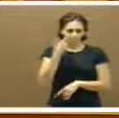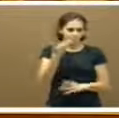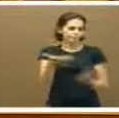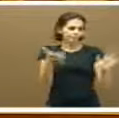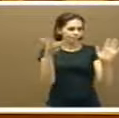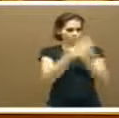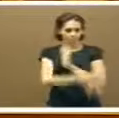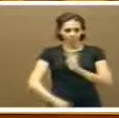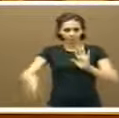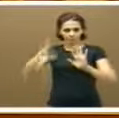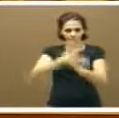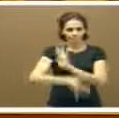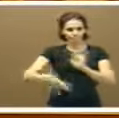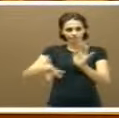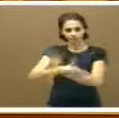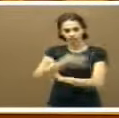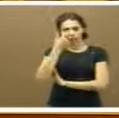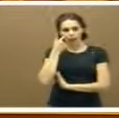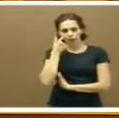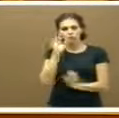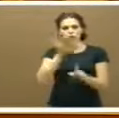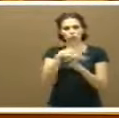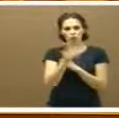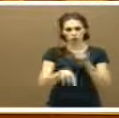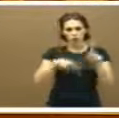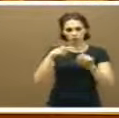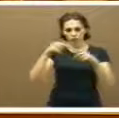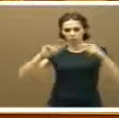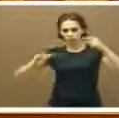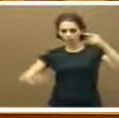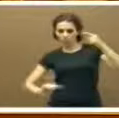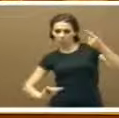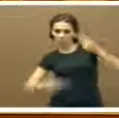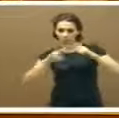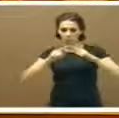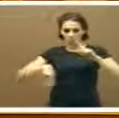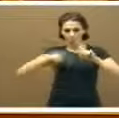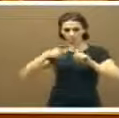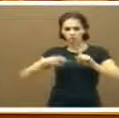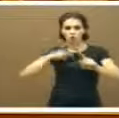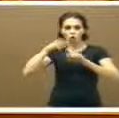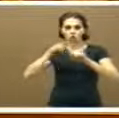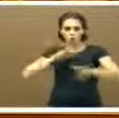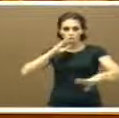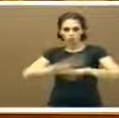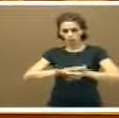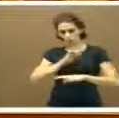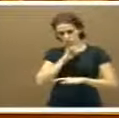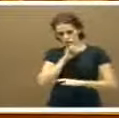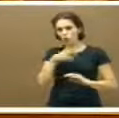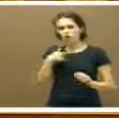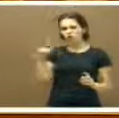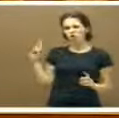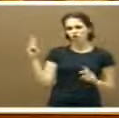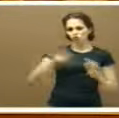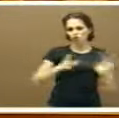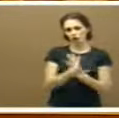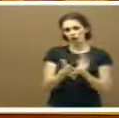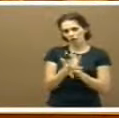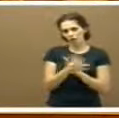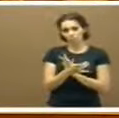las medidas para reducir el déficit y conseguir el objetivo de déficit. El Gobierno del que usted forma